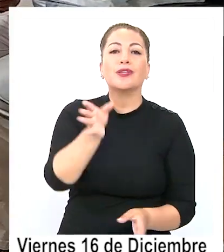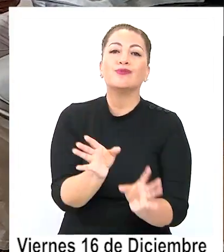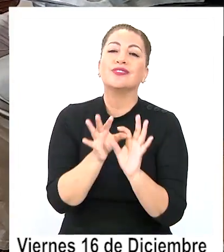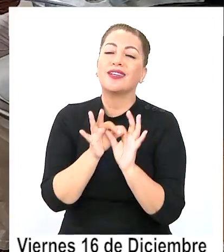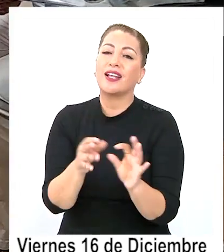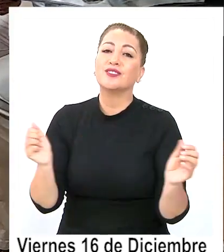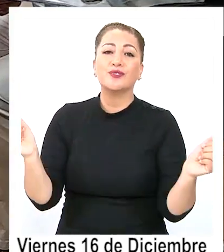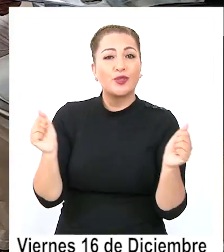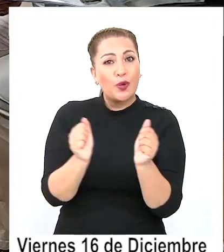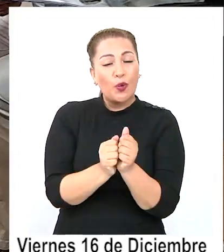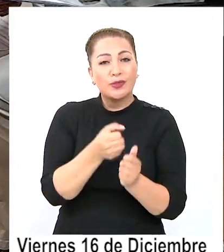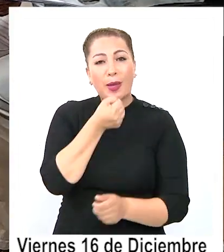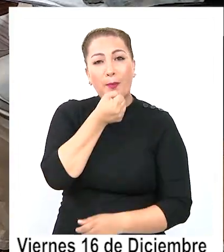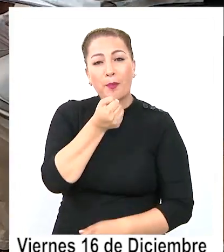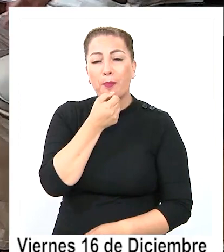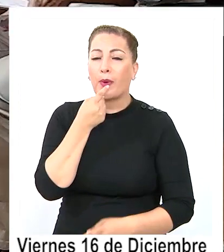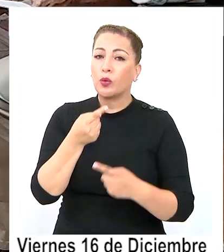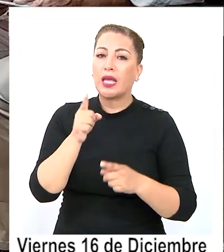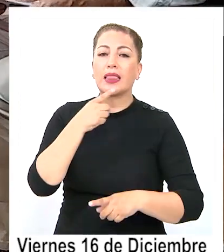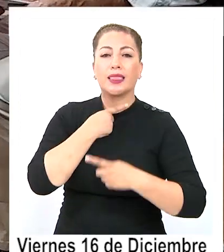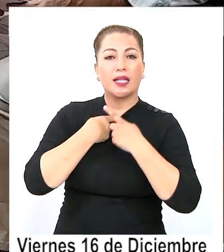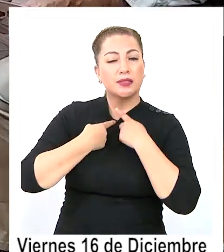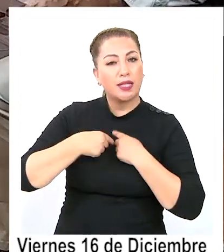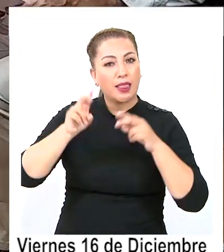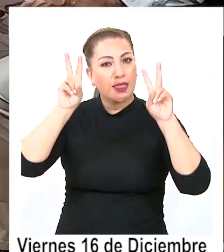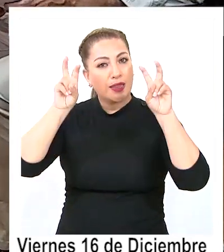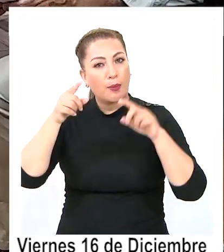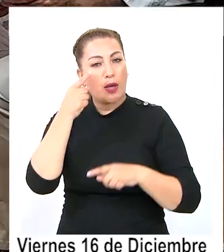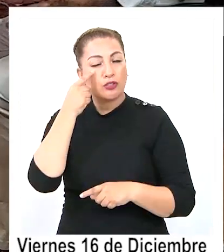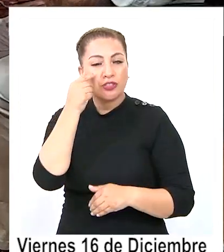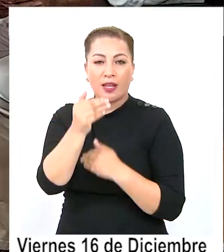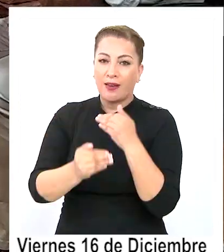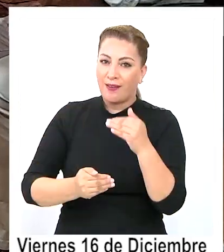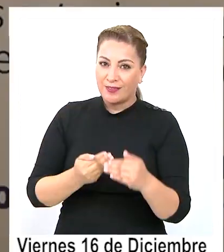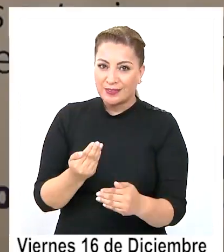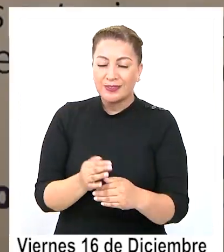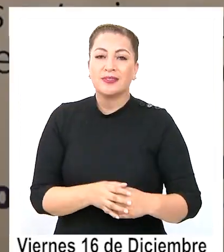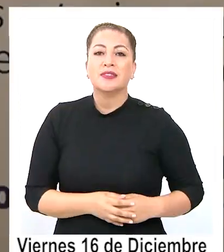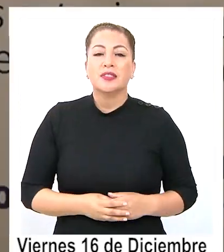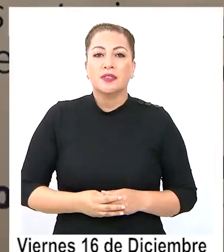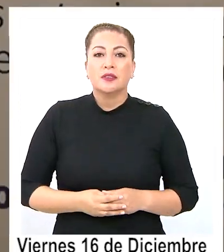agradecerle que nos haya acompañado en esta entrevista. Siempre es interesante, ¿cierto?, conocer los avances en este tema.